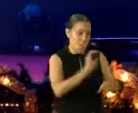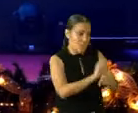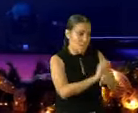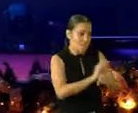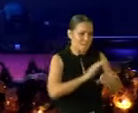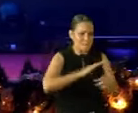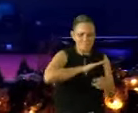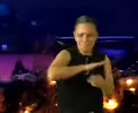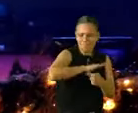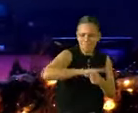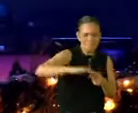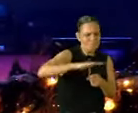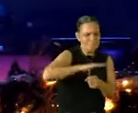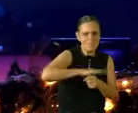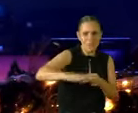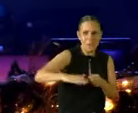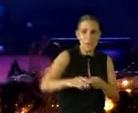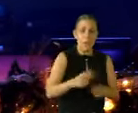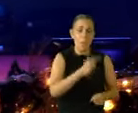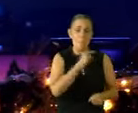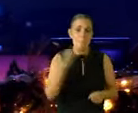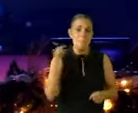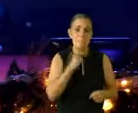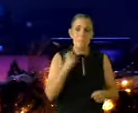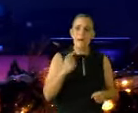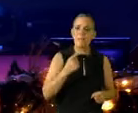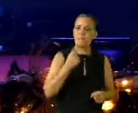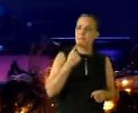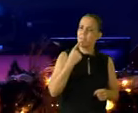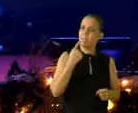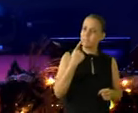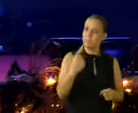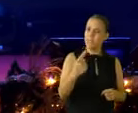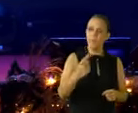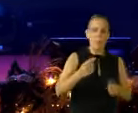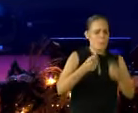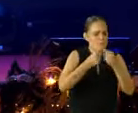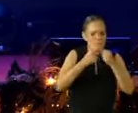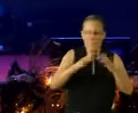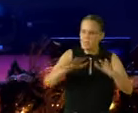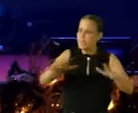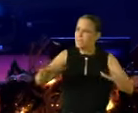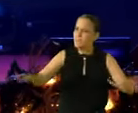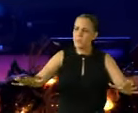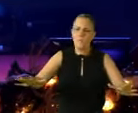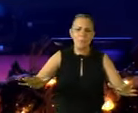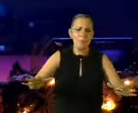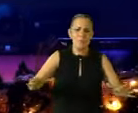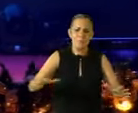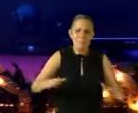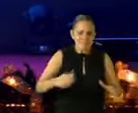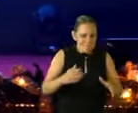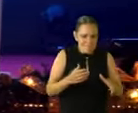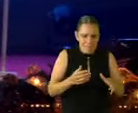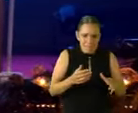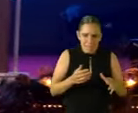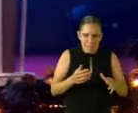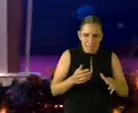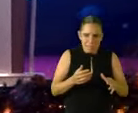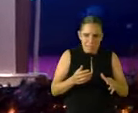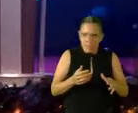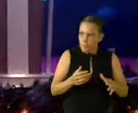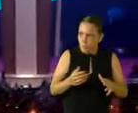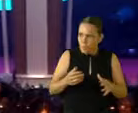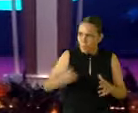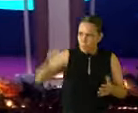cogió el micrófono y comenzó a hablarnos y a darnos la bienvenida, a bendecirnos. Hermano, se le levantó una clase de ofrenda, que yo